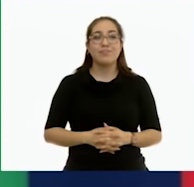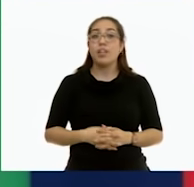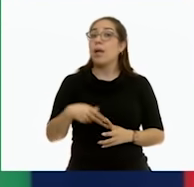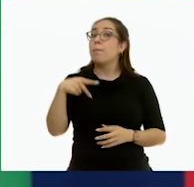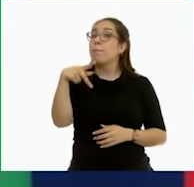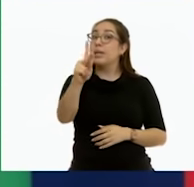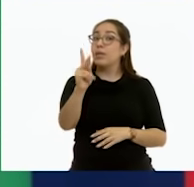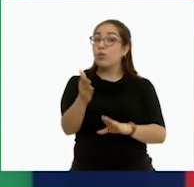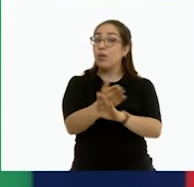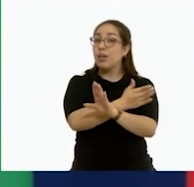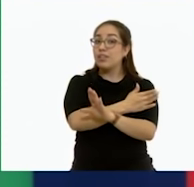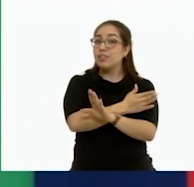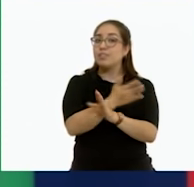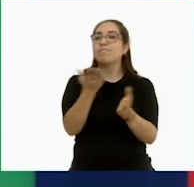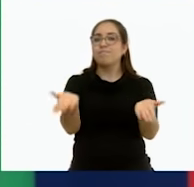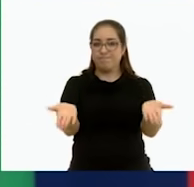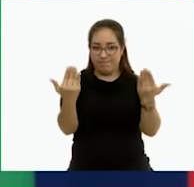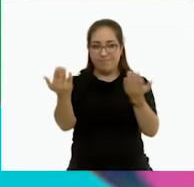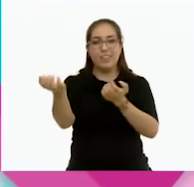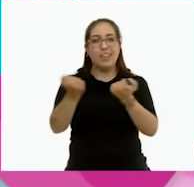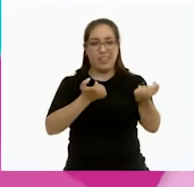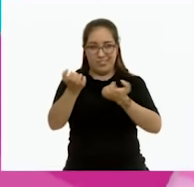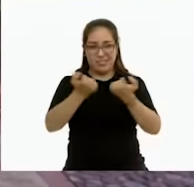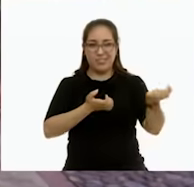Pero antes, a movernos un poco.